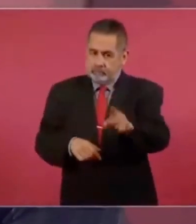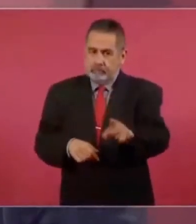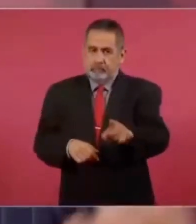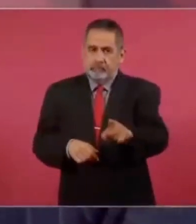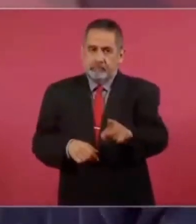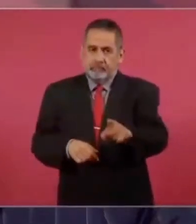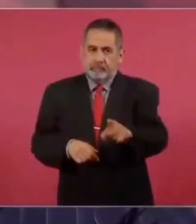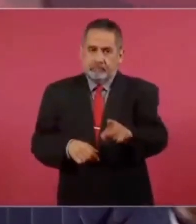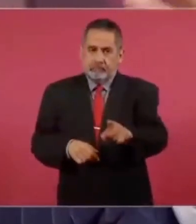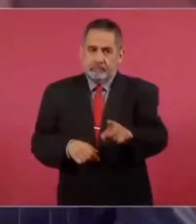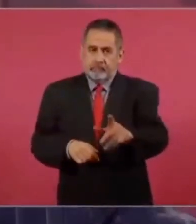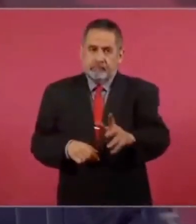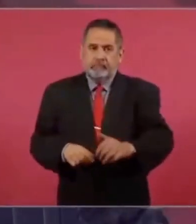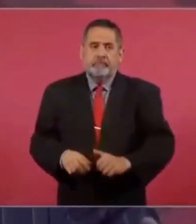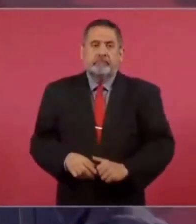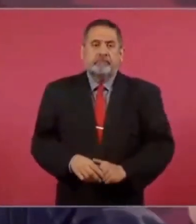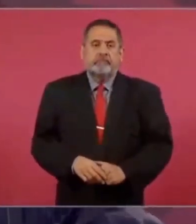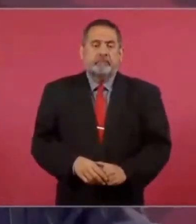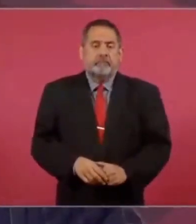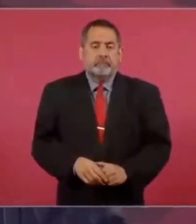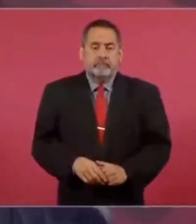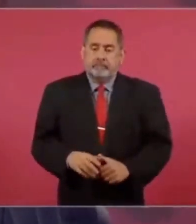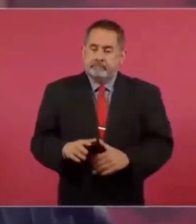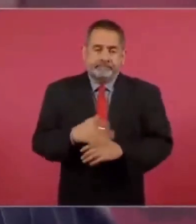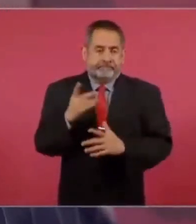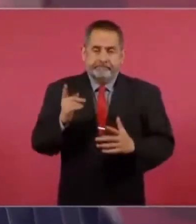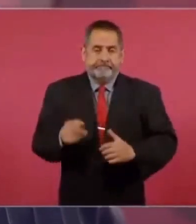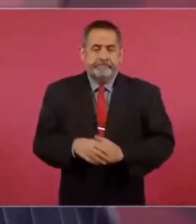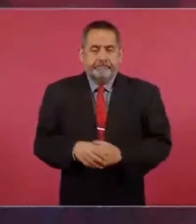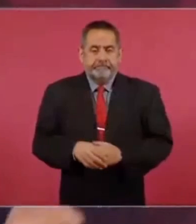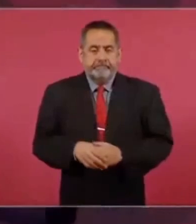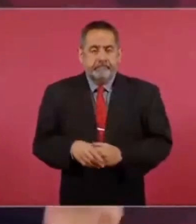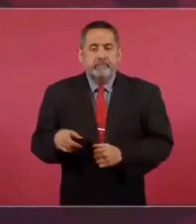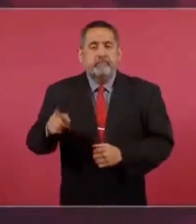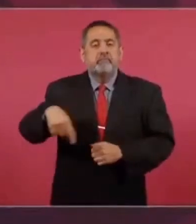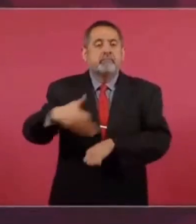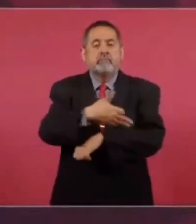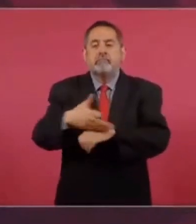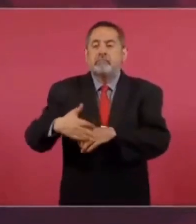porque va a quedar en el desamparo.